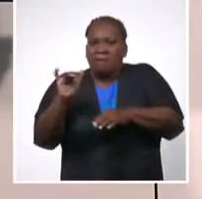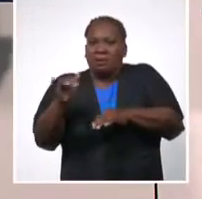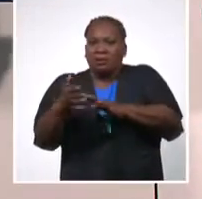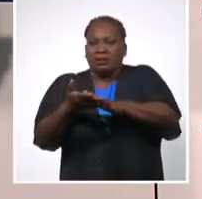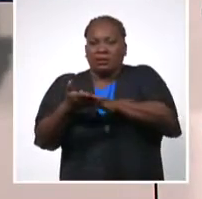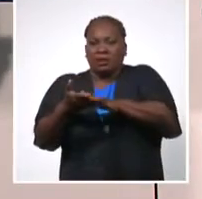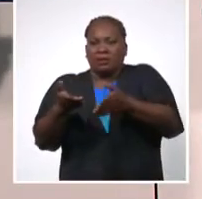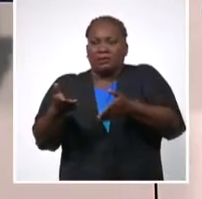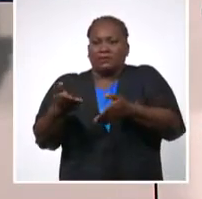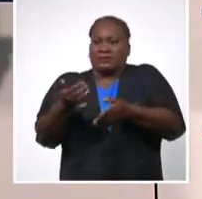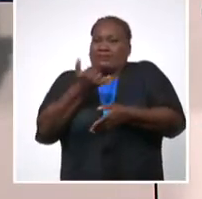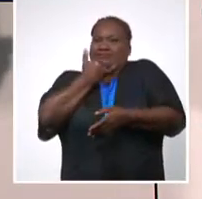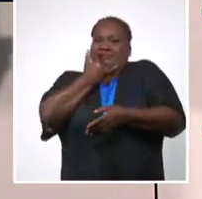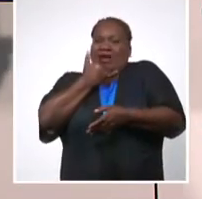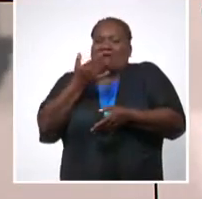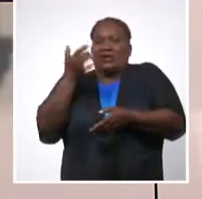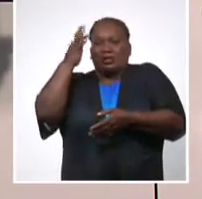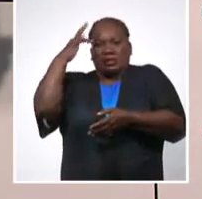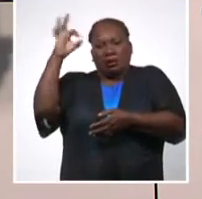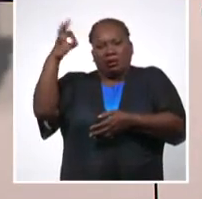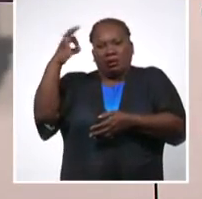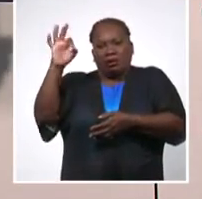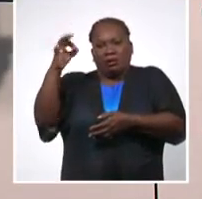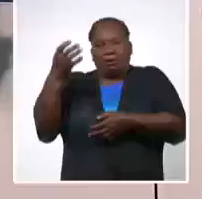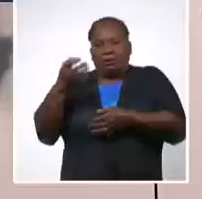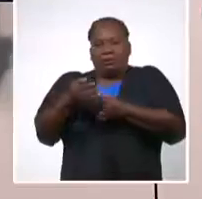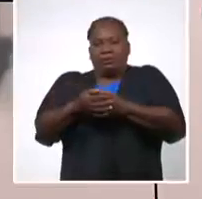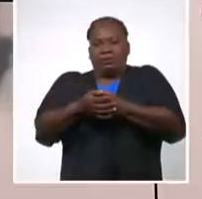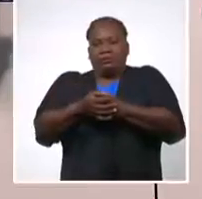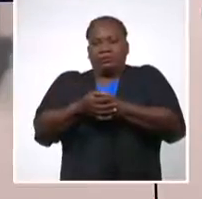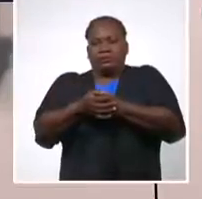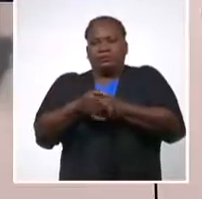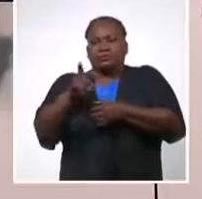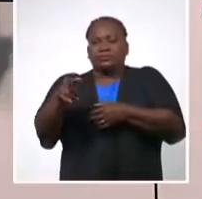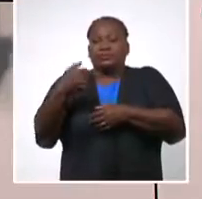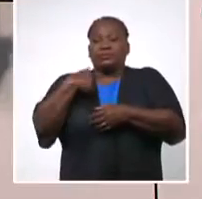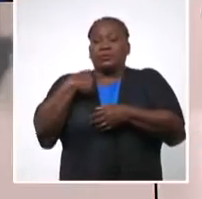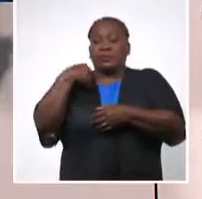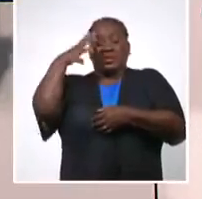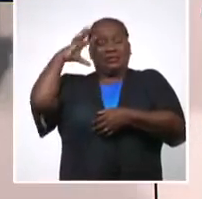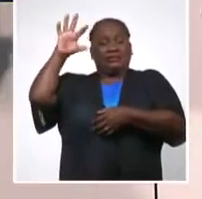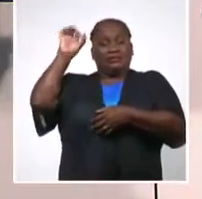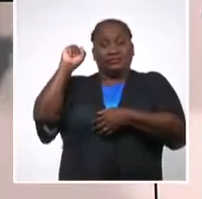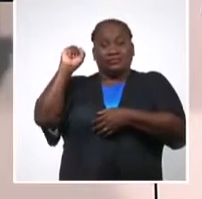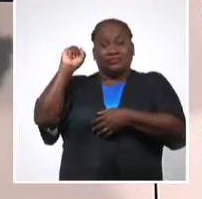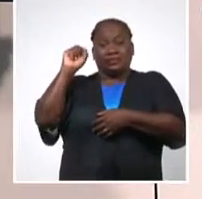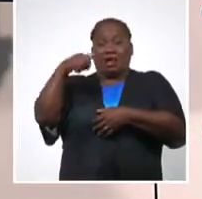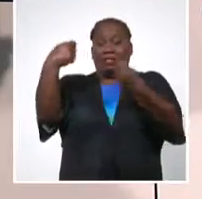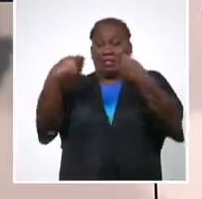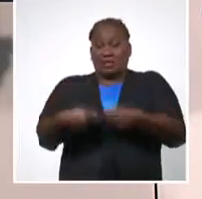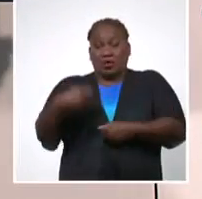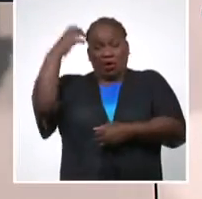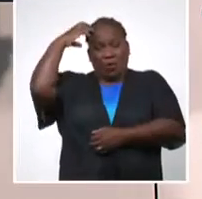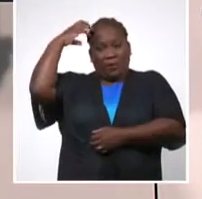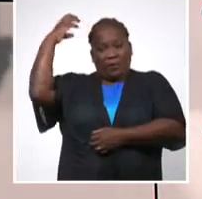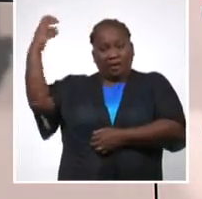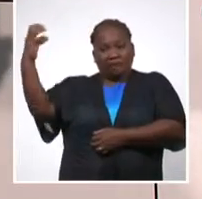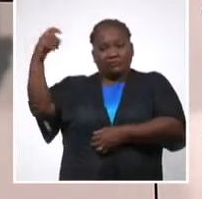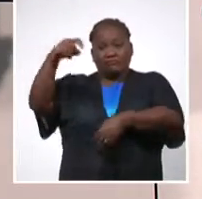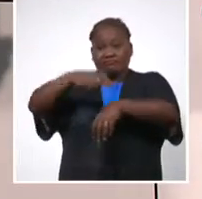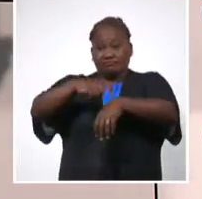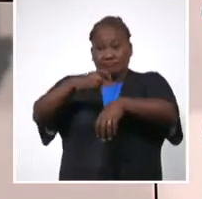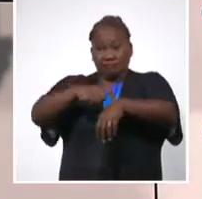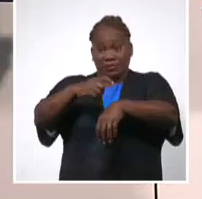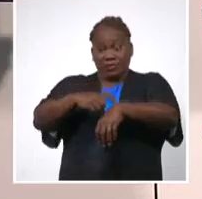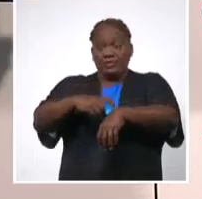casi patológico, opinarían otros. Sostengo que tardamos en comprender que más allá de decisiones gubernamentales, que en estos casos